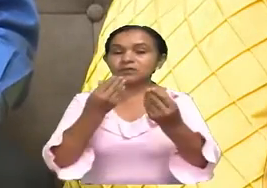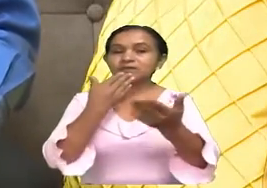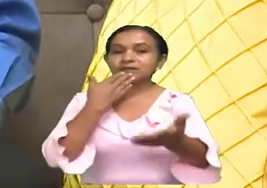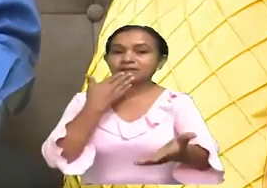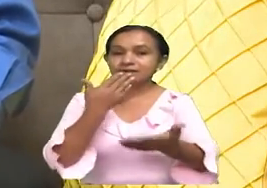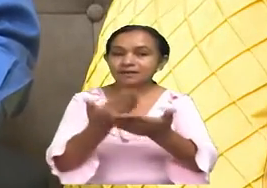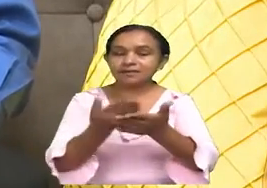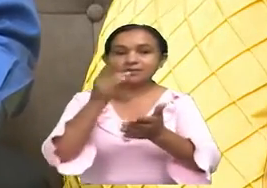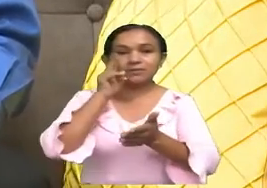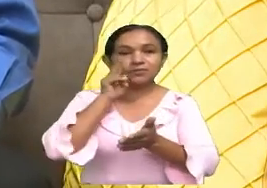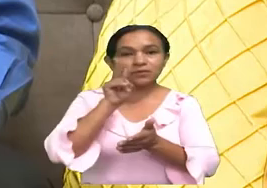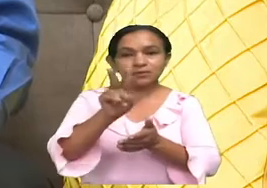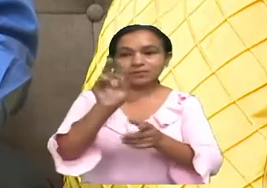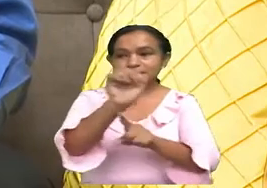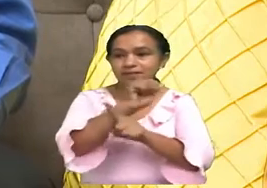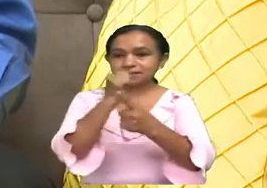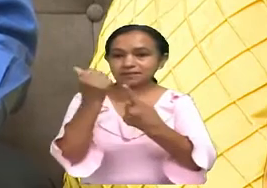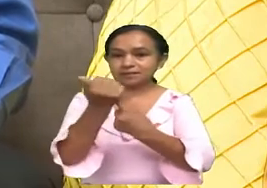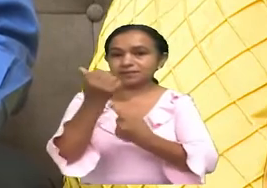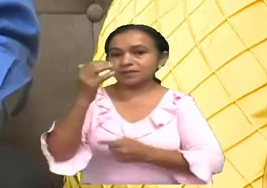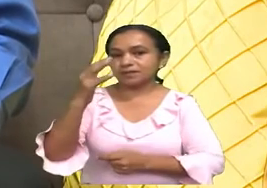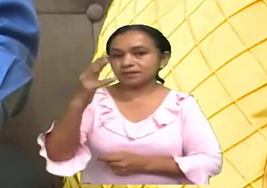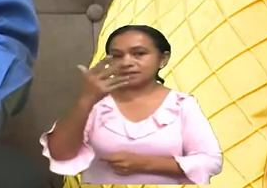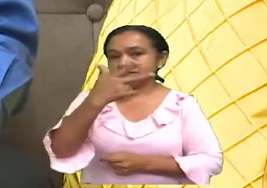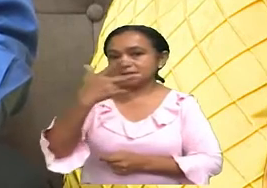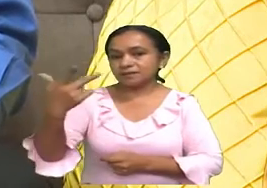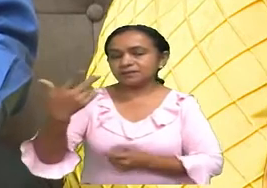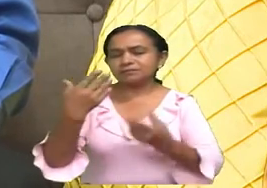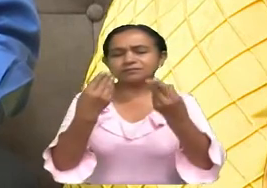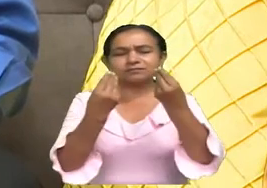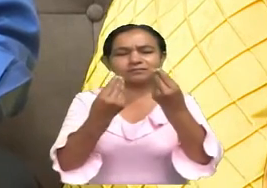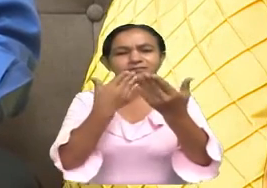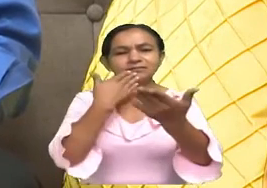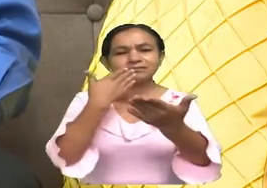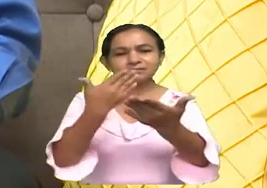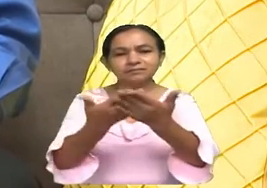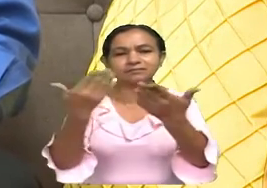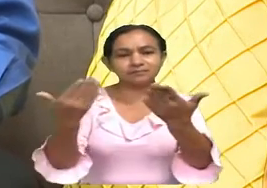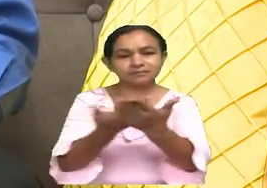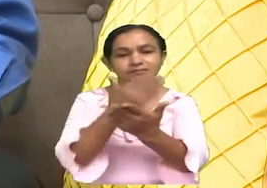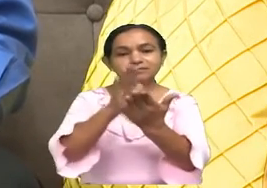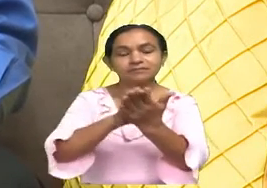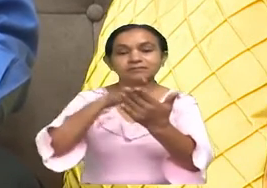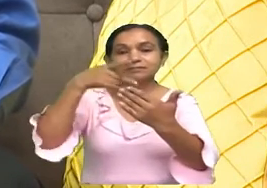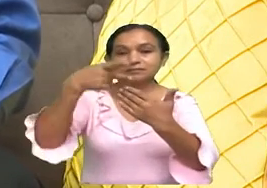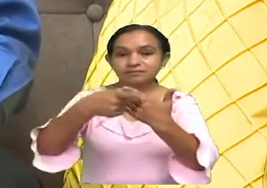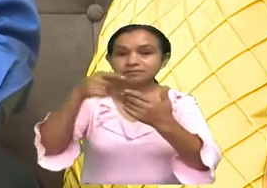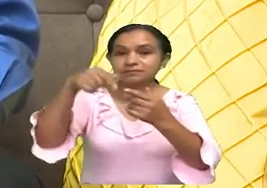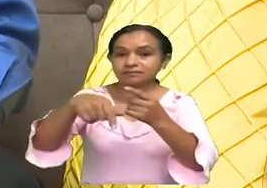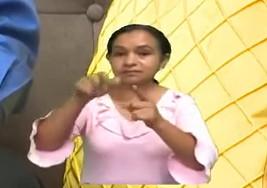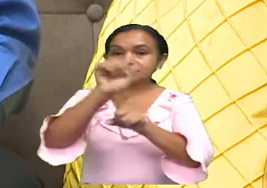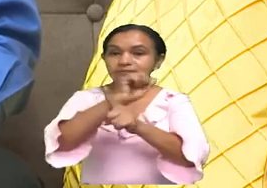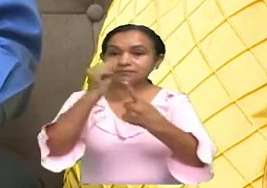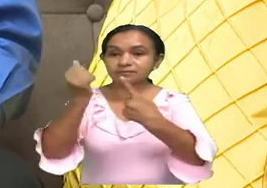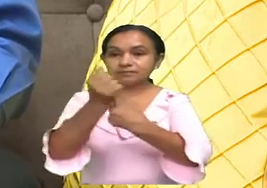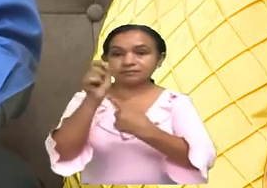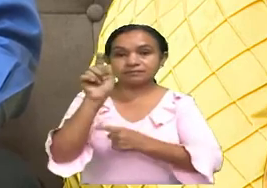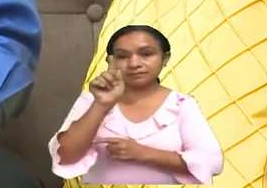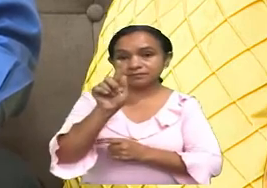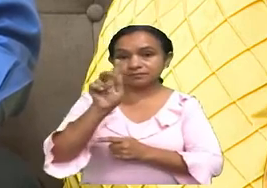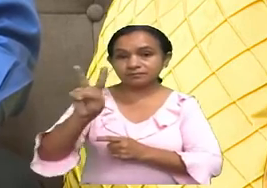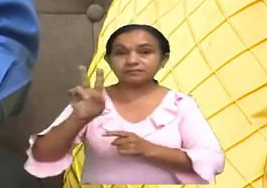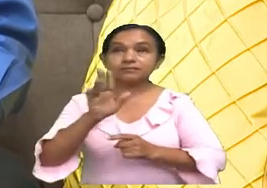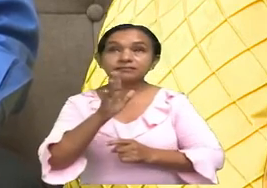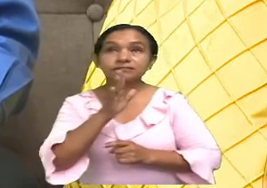gracias por estar en sintonía del canal parlamentario. Muchísimas gracias por acompañarnos en una nueva edición de su programa Desde el Parlamento. Una oportunidad para conversar sobre